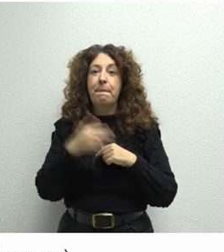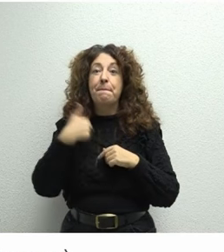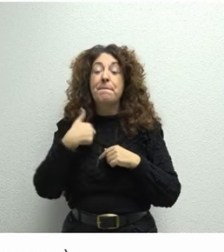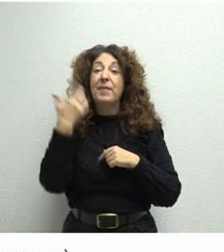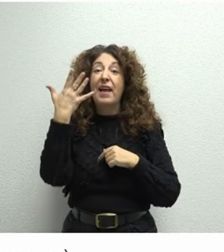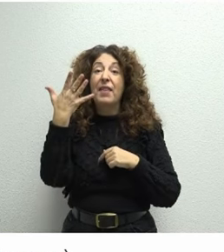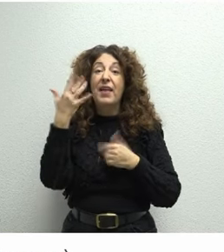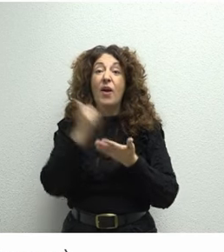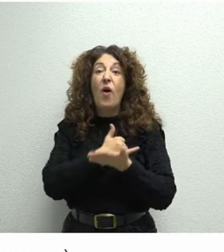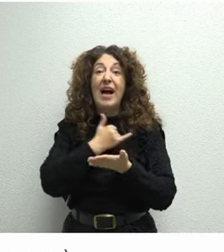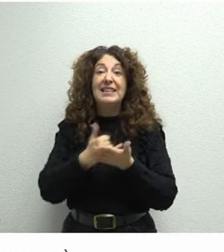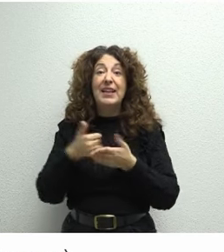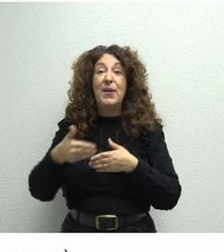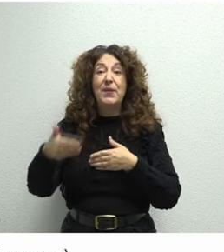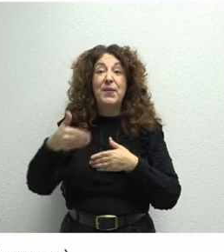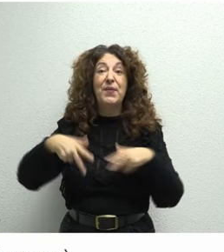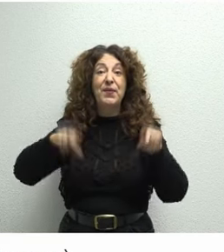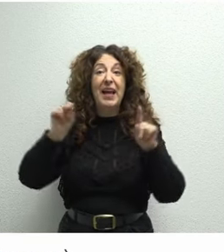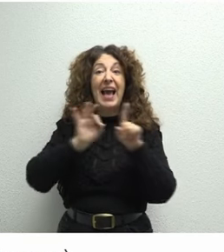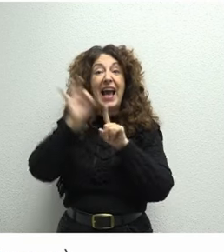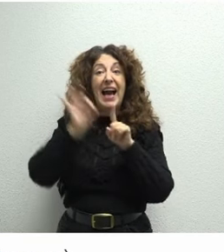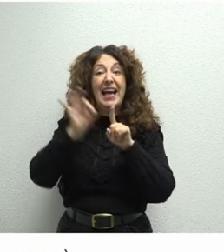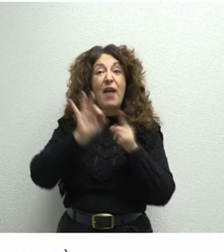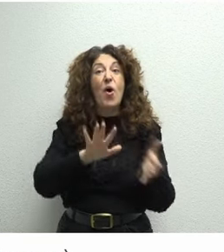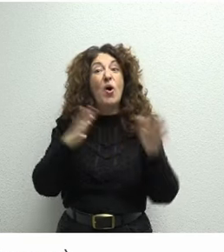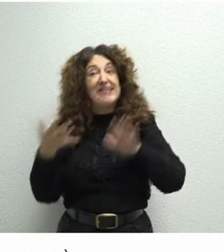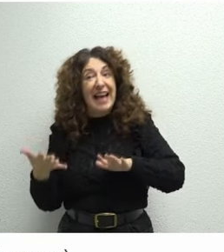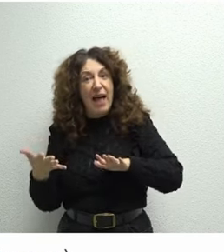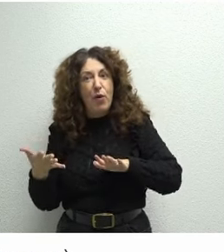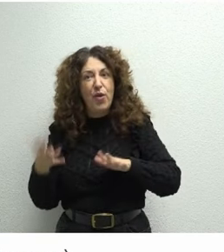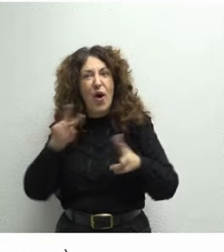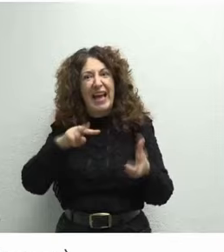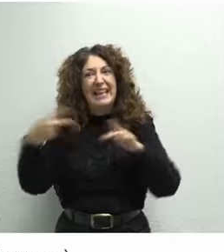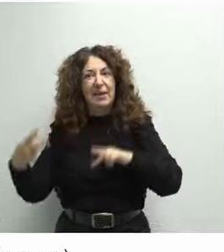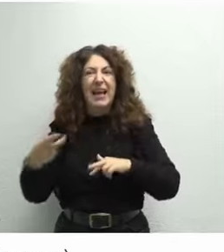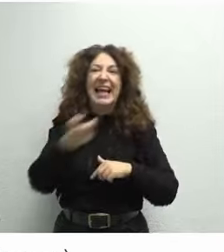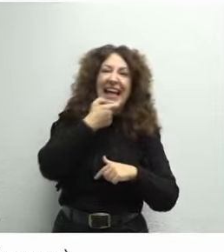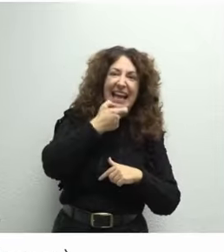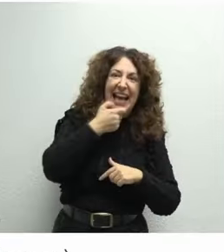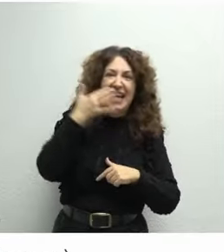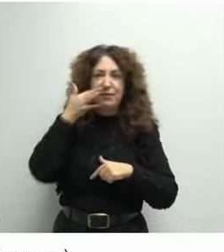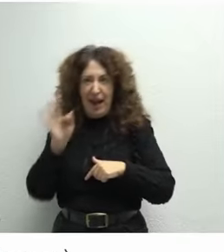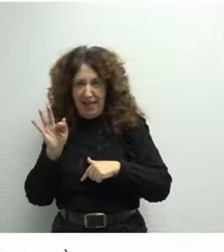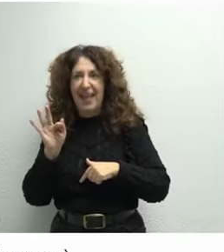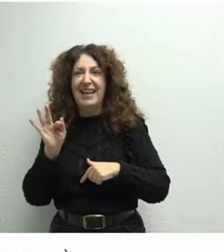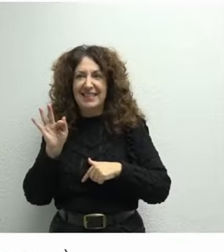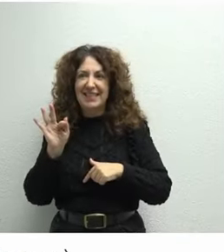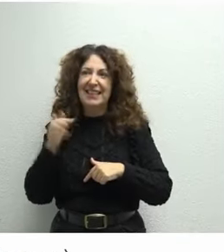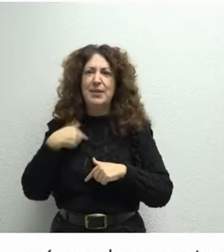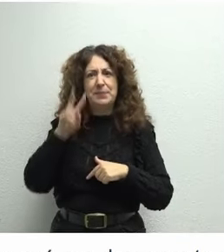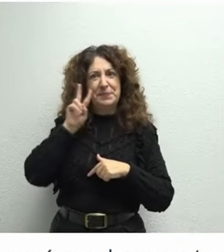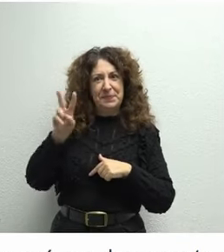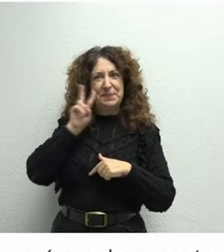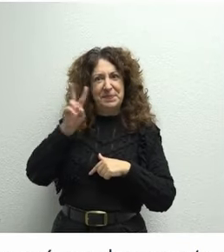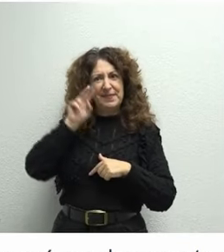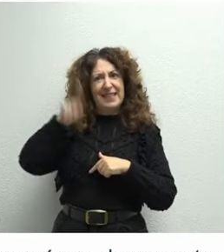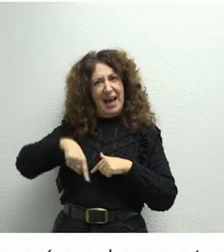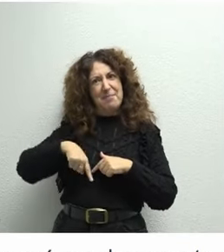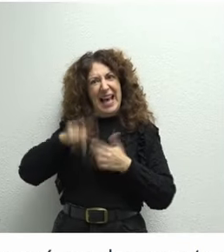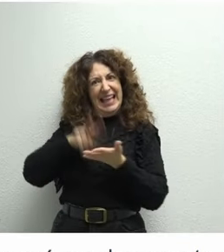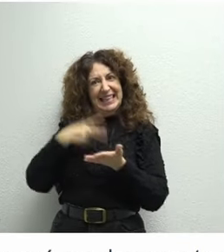asignaturas de terminar mi grado de traducción e interpretación de inglés y francés entonces bueno tenido un poco de vista también con los